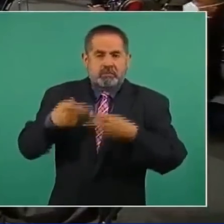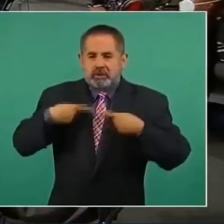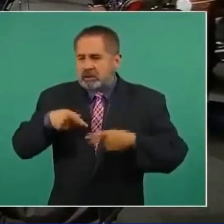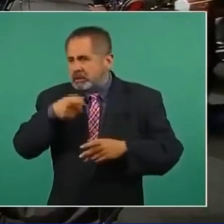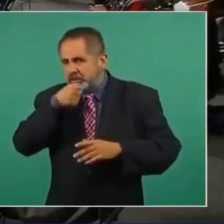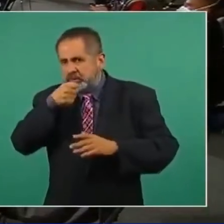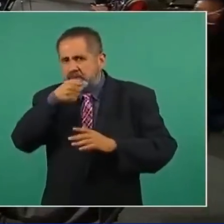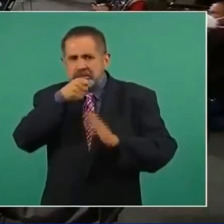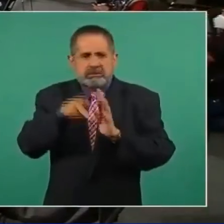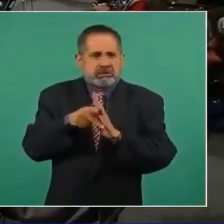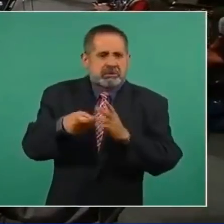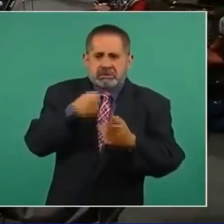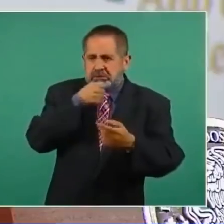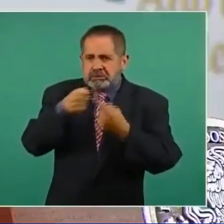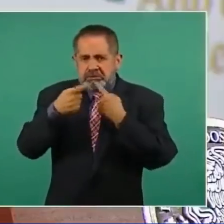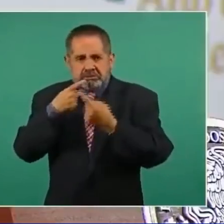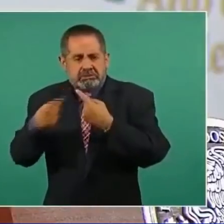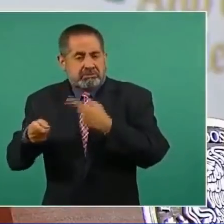periodistas,